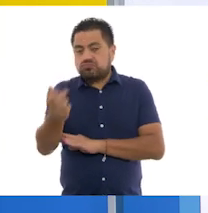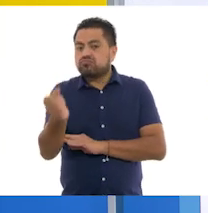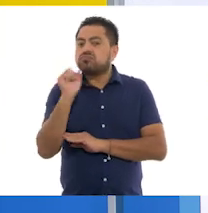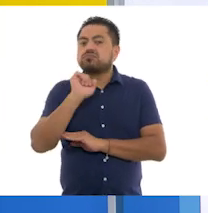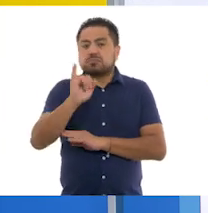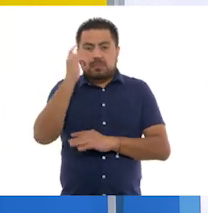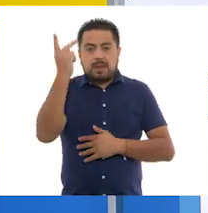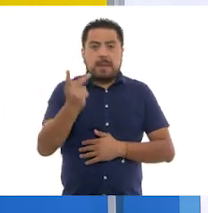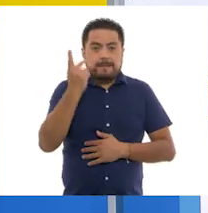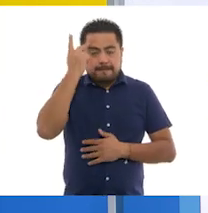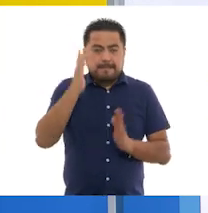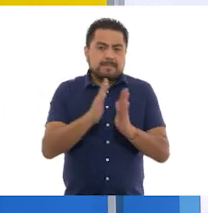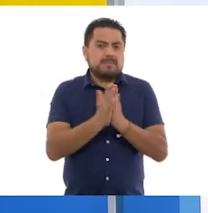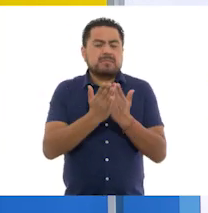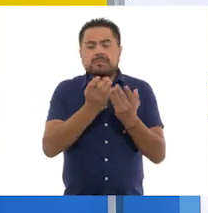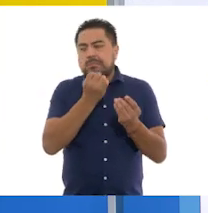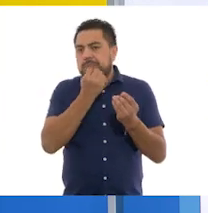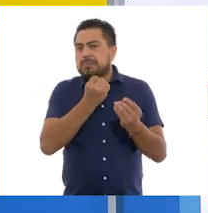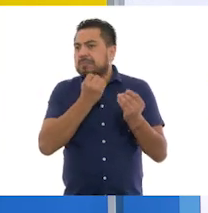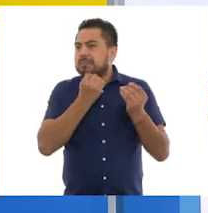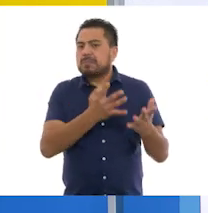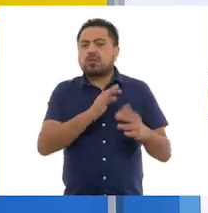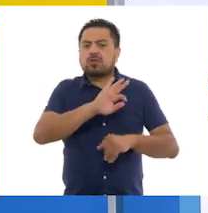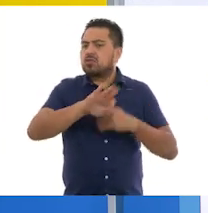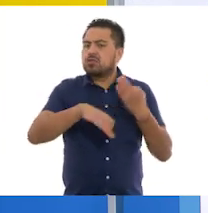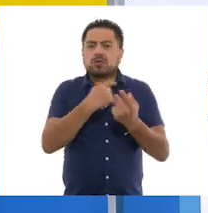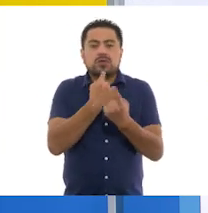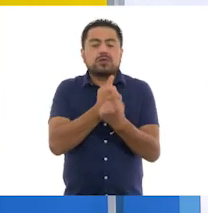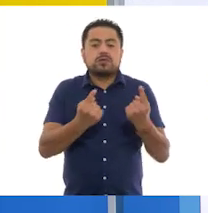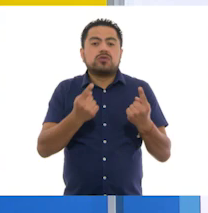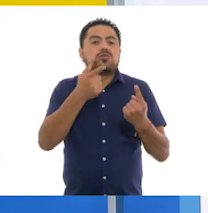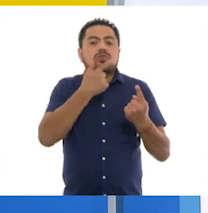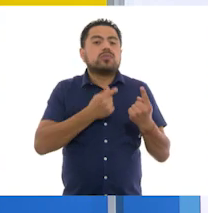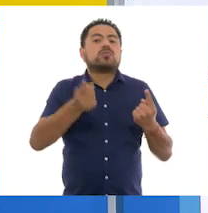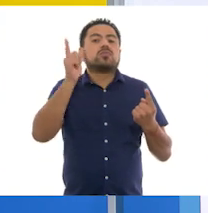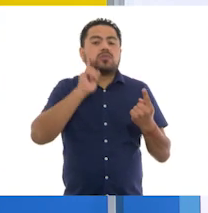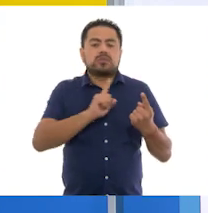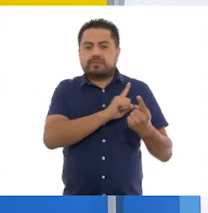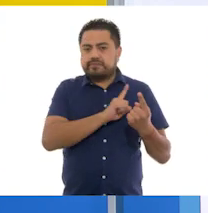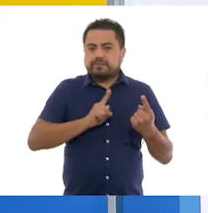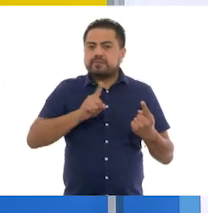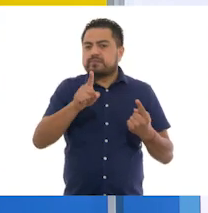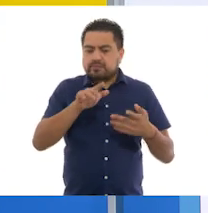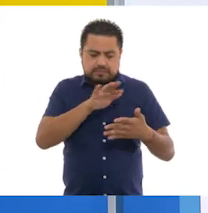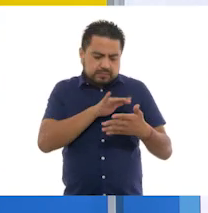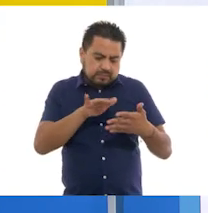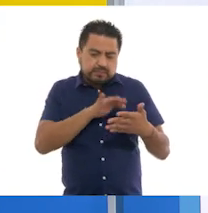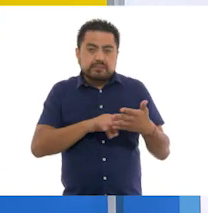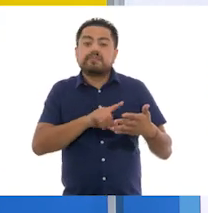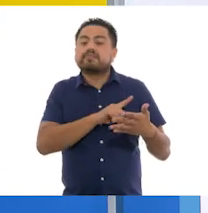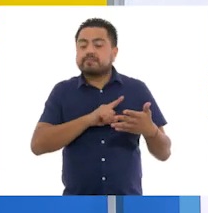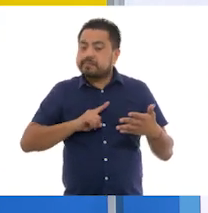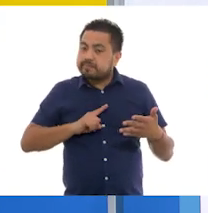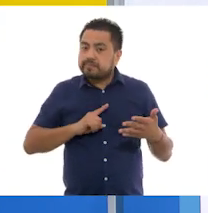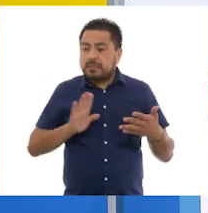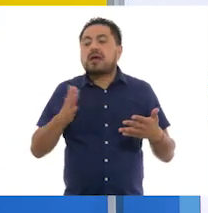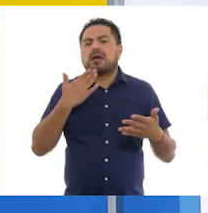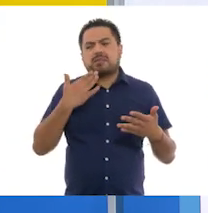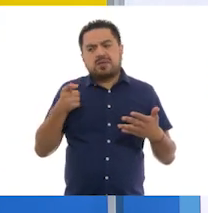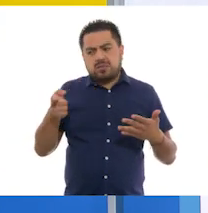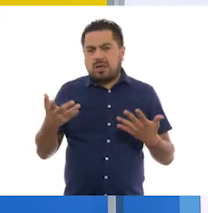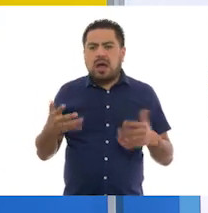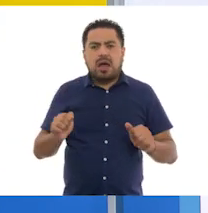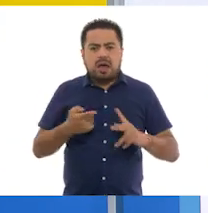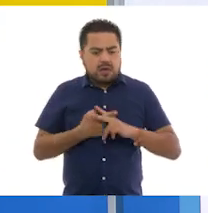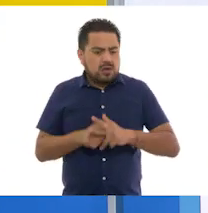El principito es un libro bellísimo. Todos niños y niñas, mujeres y hombres deben leerlo alguna vez. Y qué bueno que tú ya